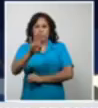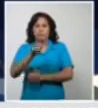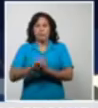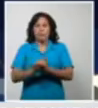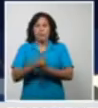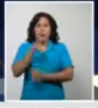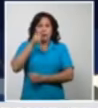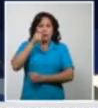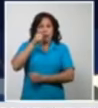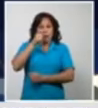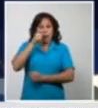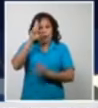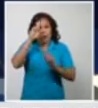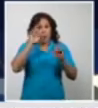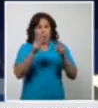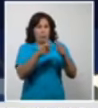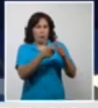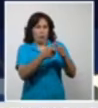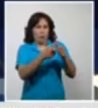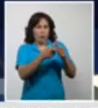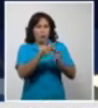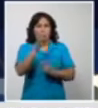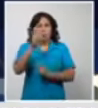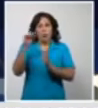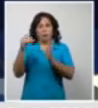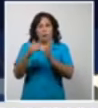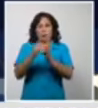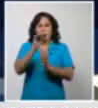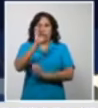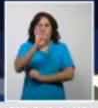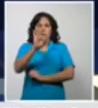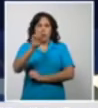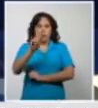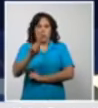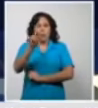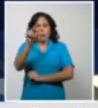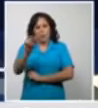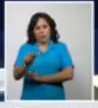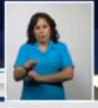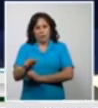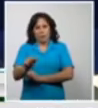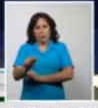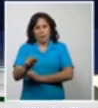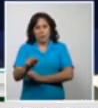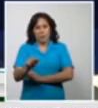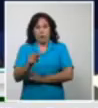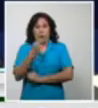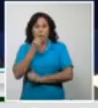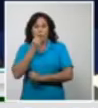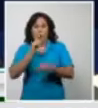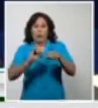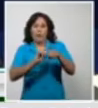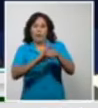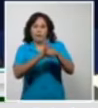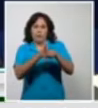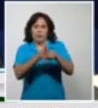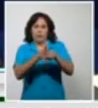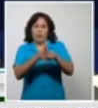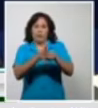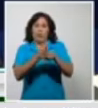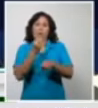atención primaria de salud 4.081 personas que tienen